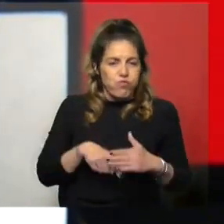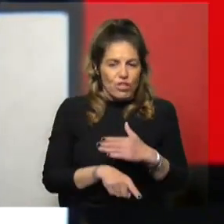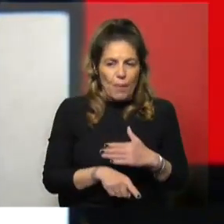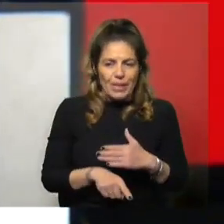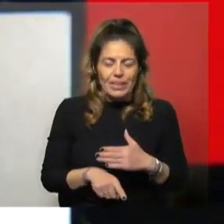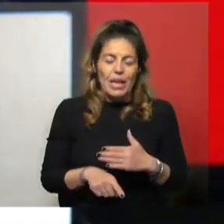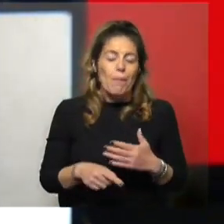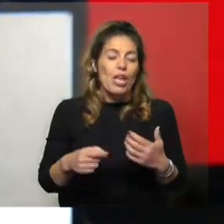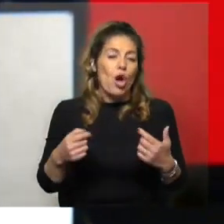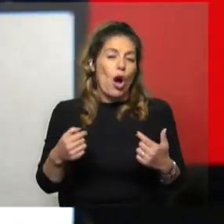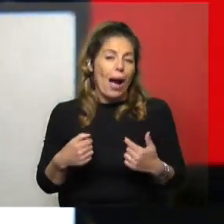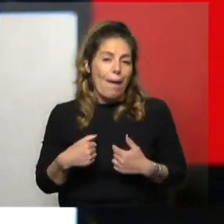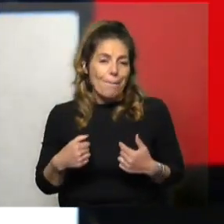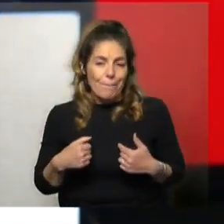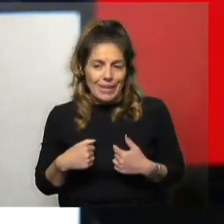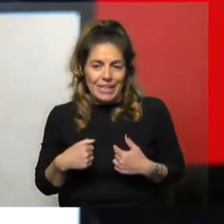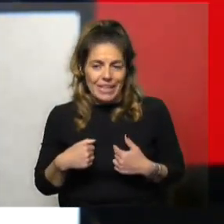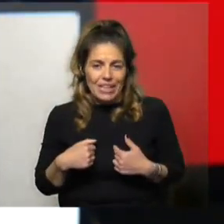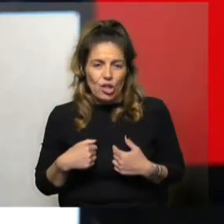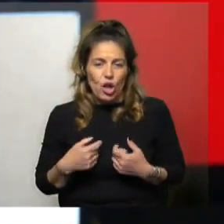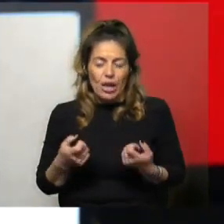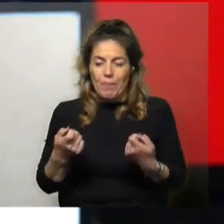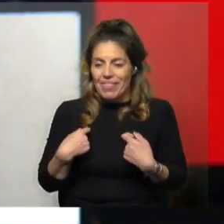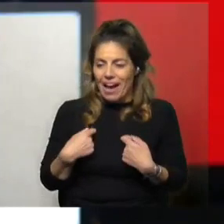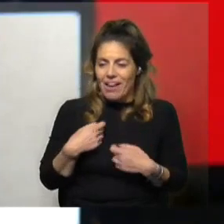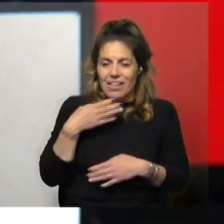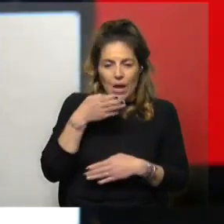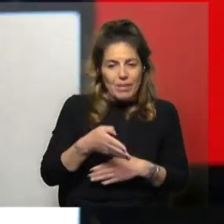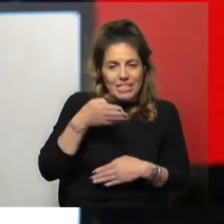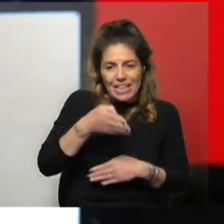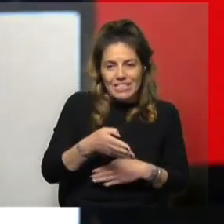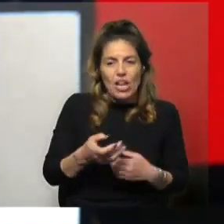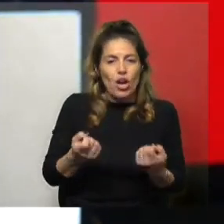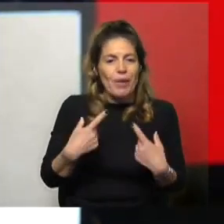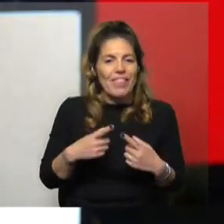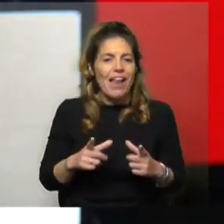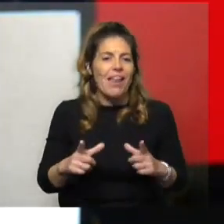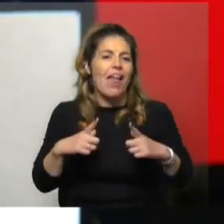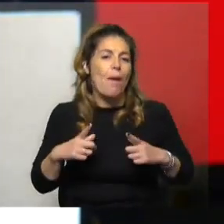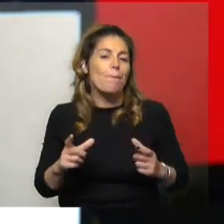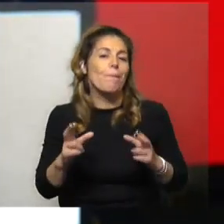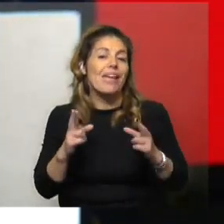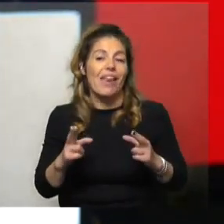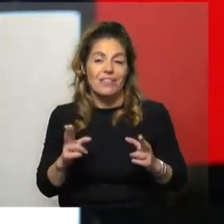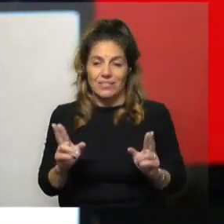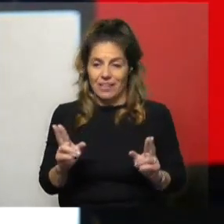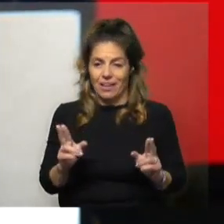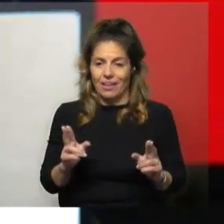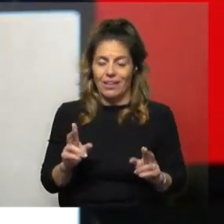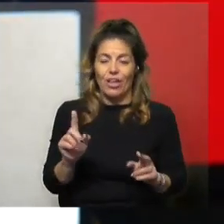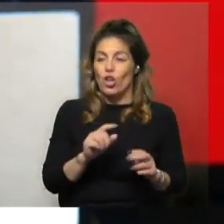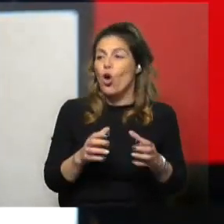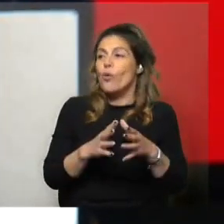mí sin duda este lo que me construye la militancia es la esperanza eh No no es una